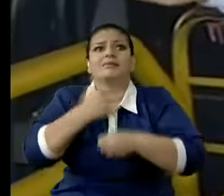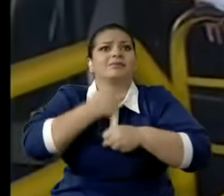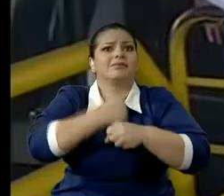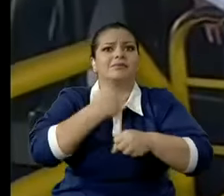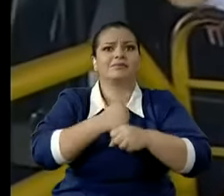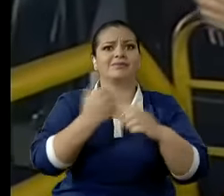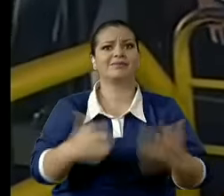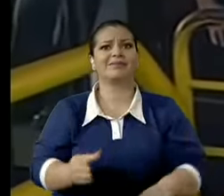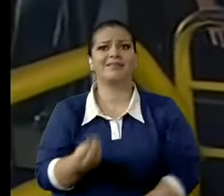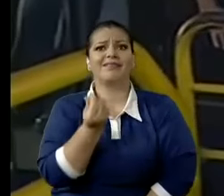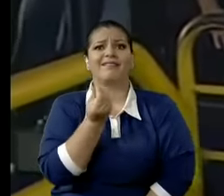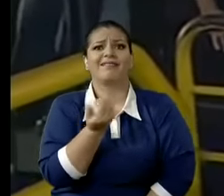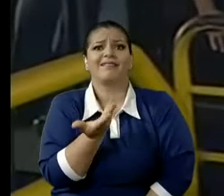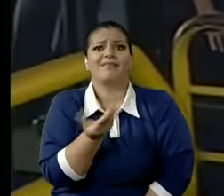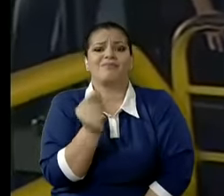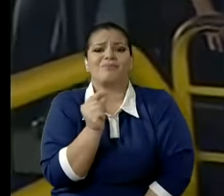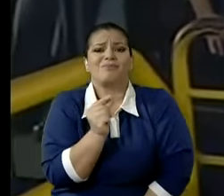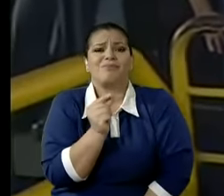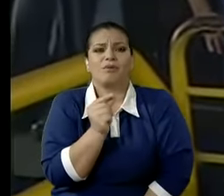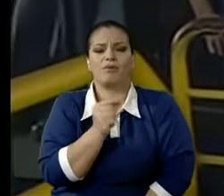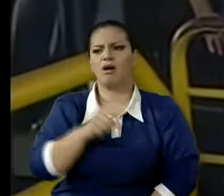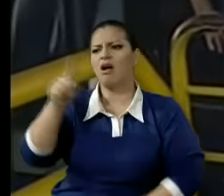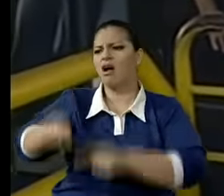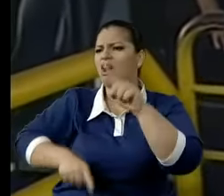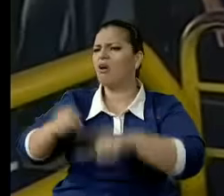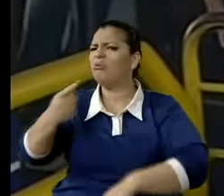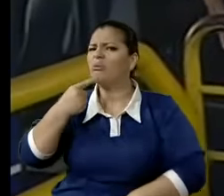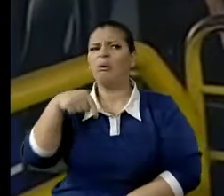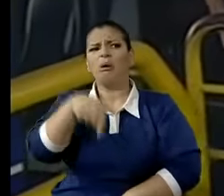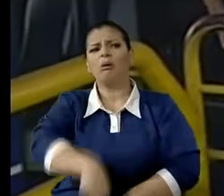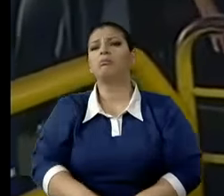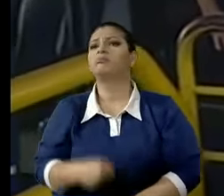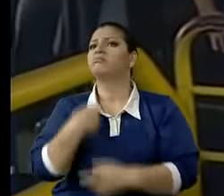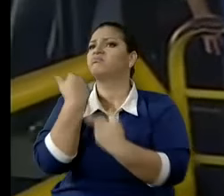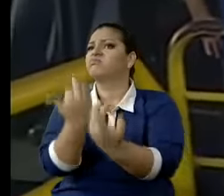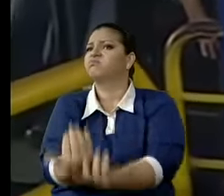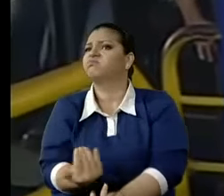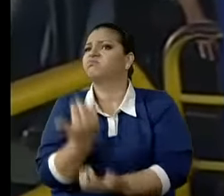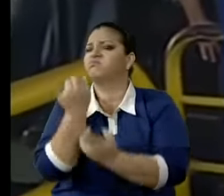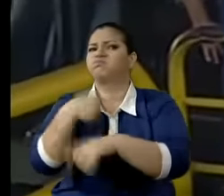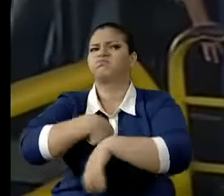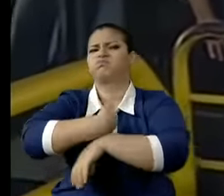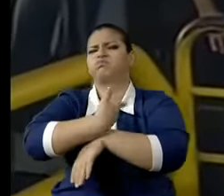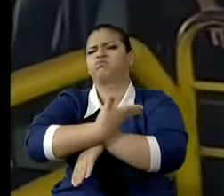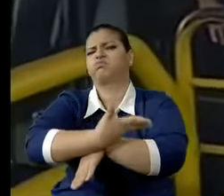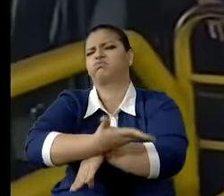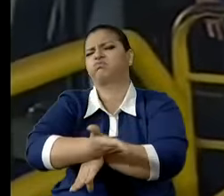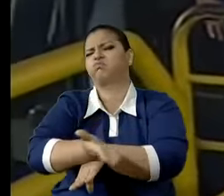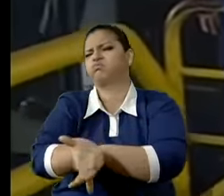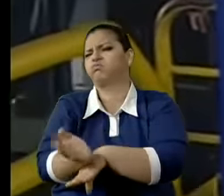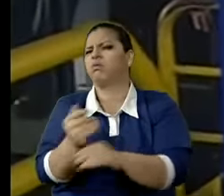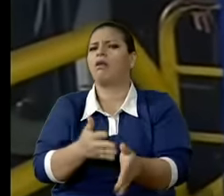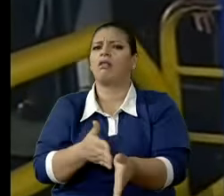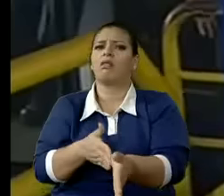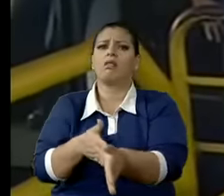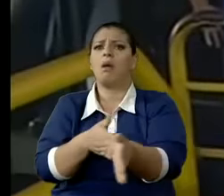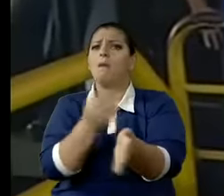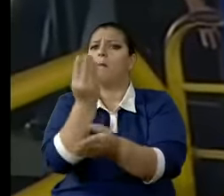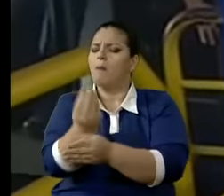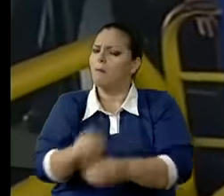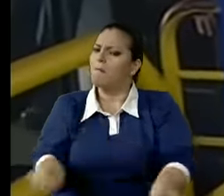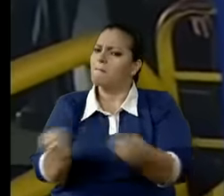que se aumente la flota de buses para no tener que esperar mucho. Otros consideran que viajan muy apretados, pero en todo caso es